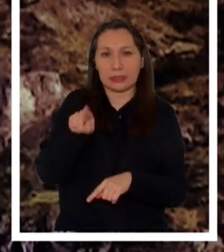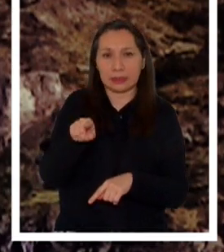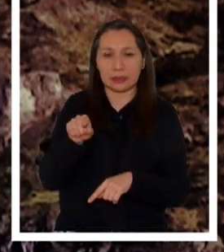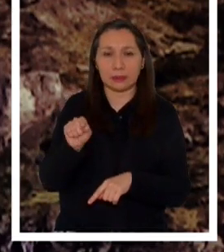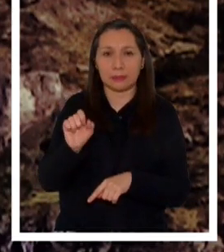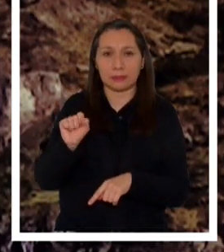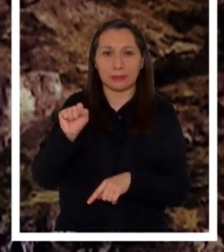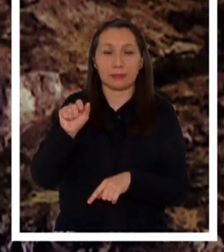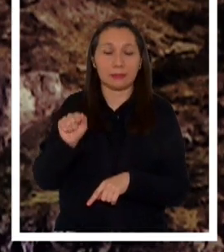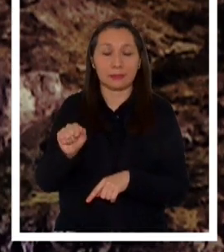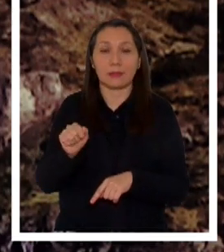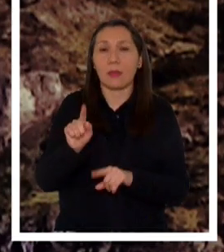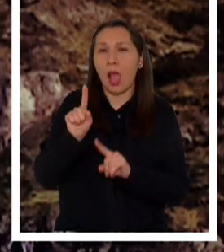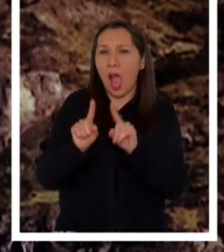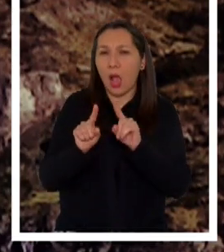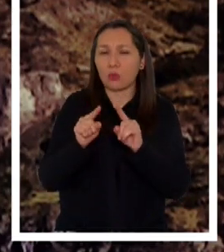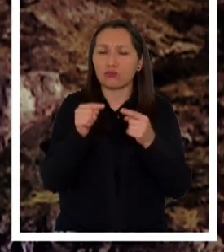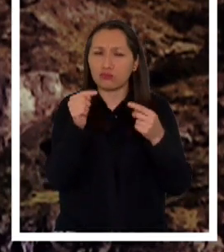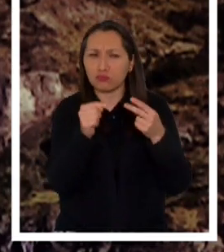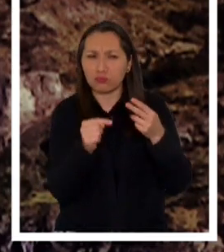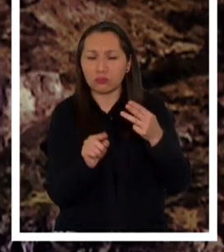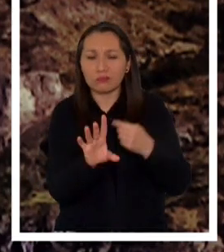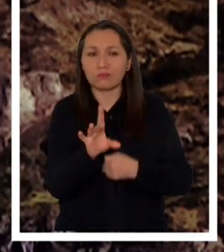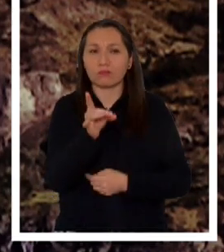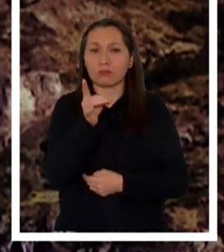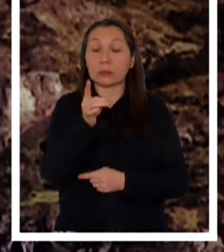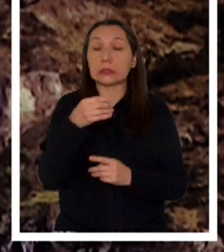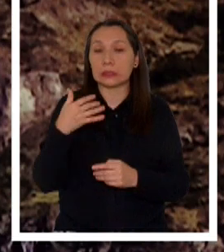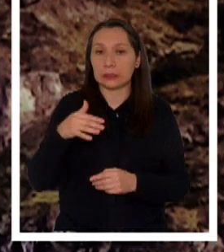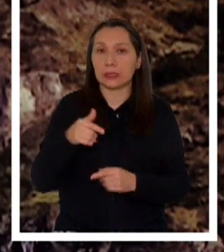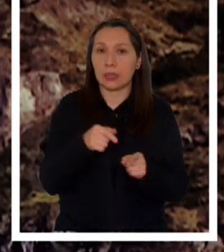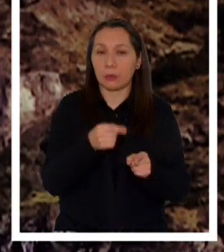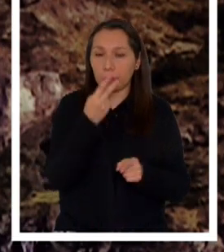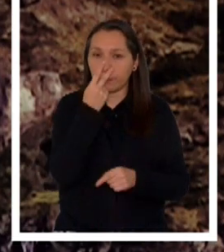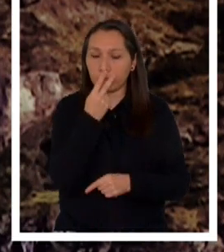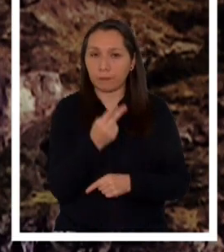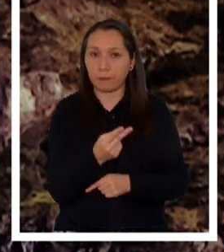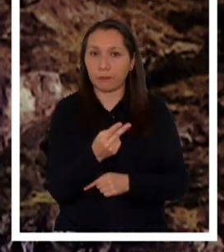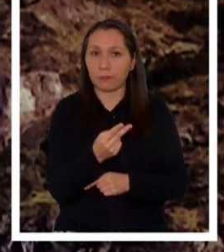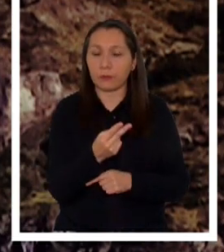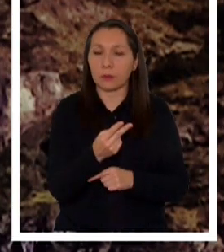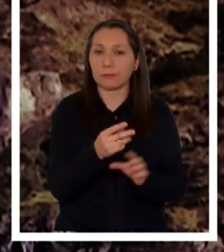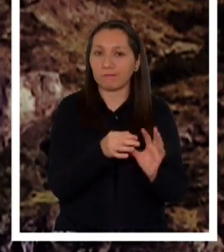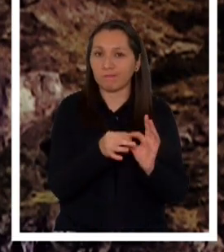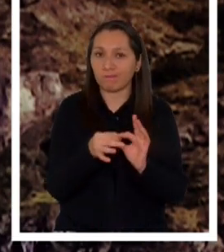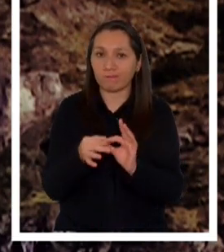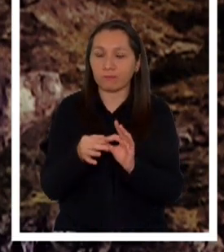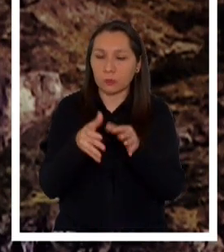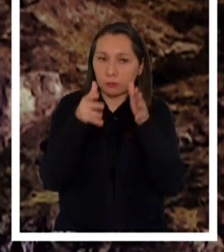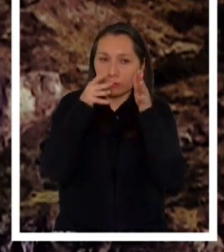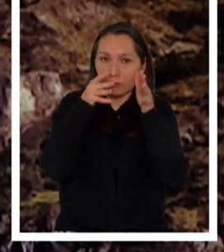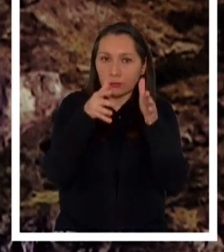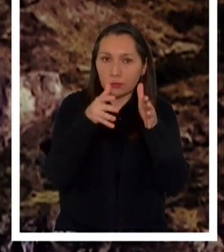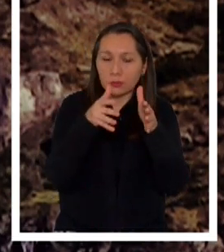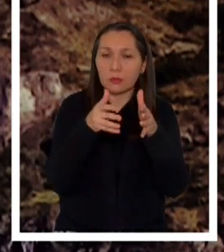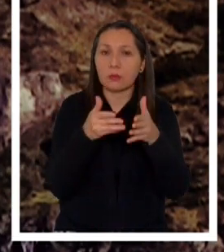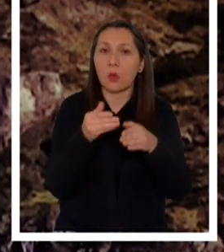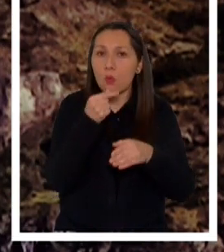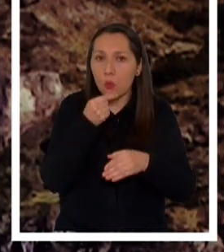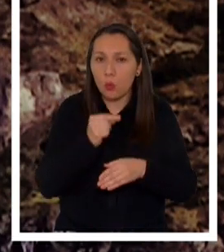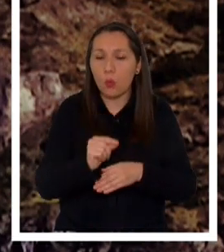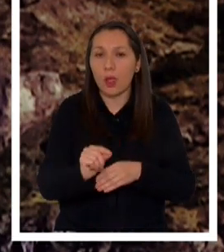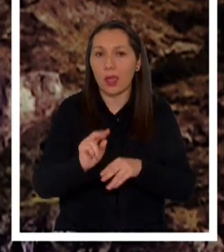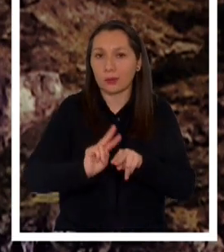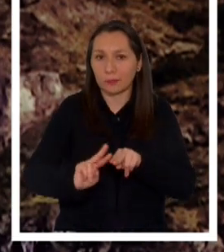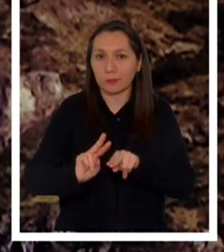que claramente aparecen como relevantes de tratar y de abordar prontamente